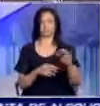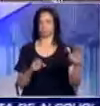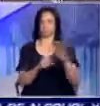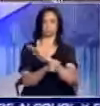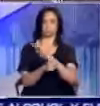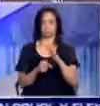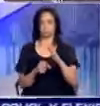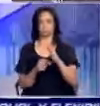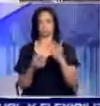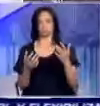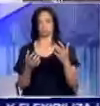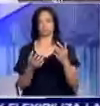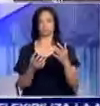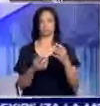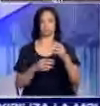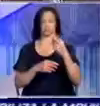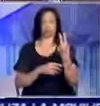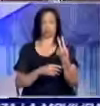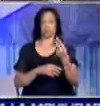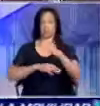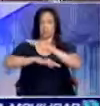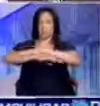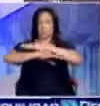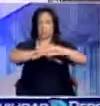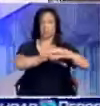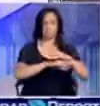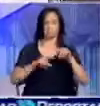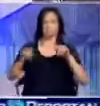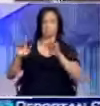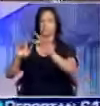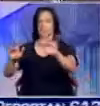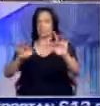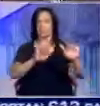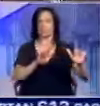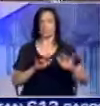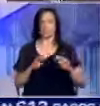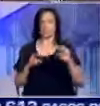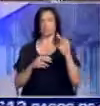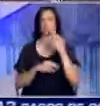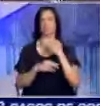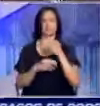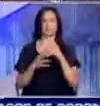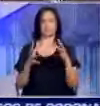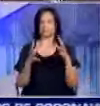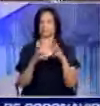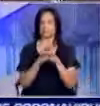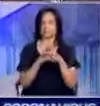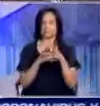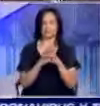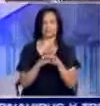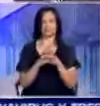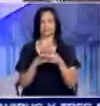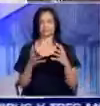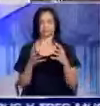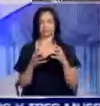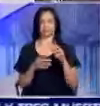capacidad dos mesitas que se queden vacías y usted ve el restaurante timbi